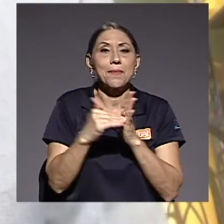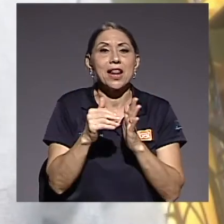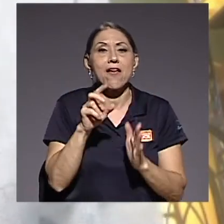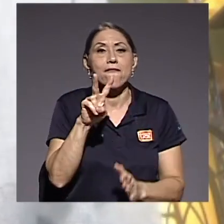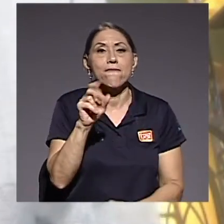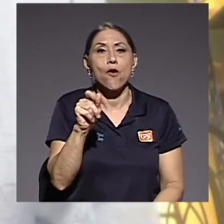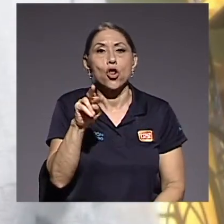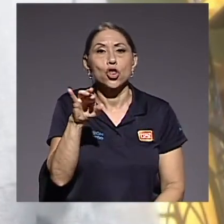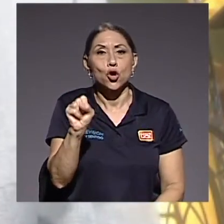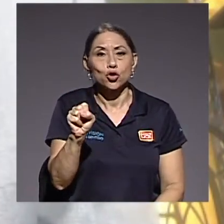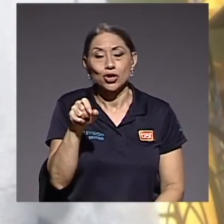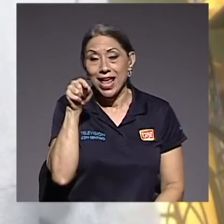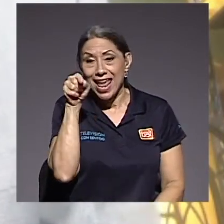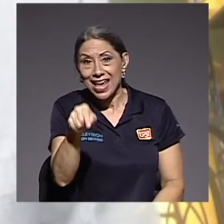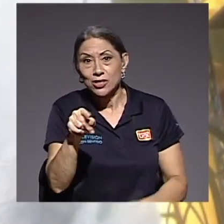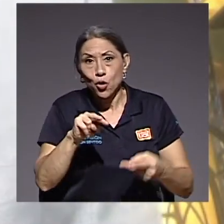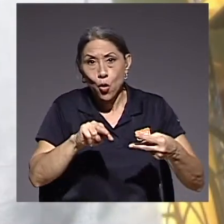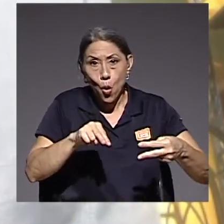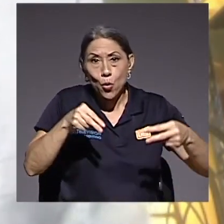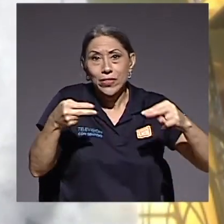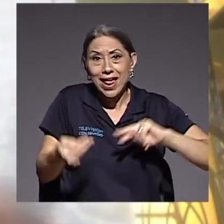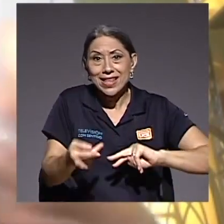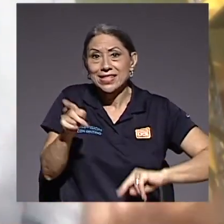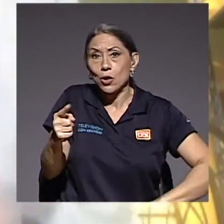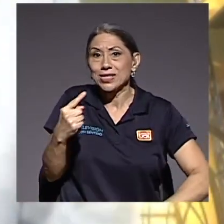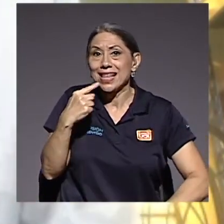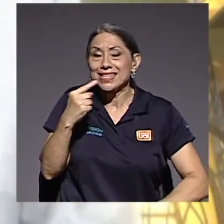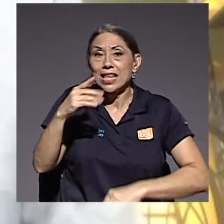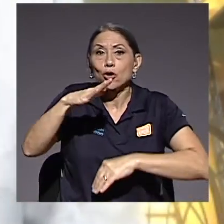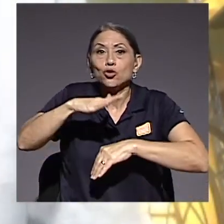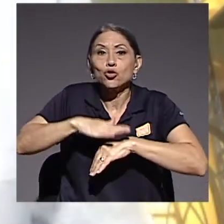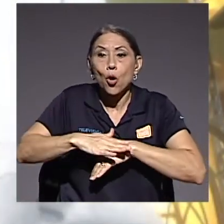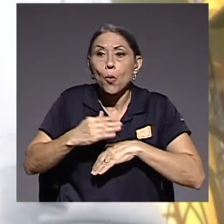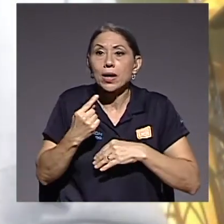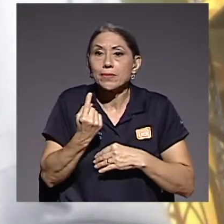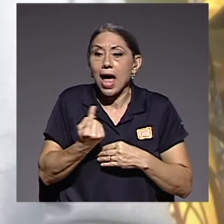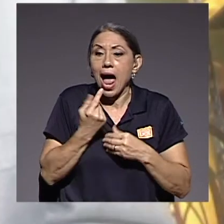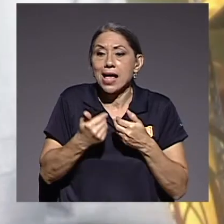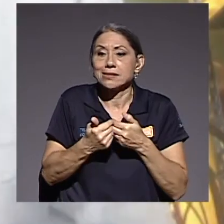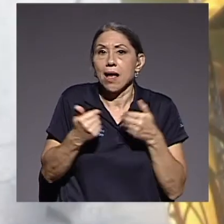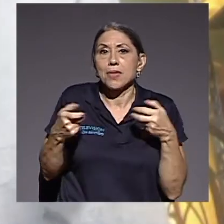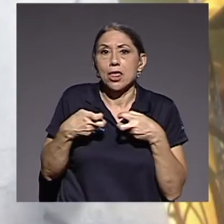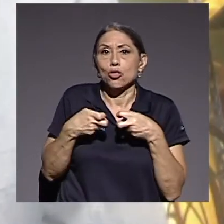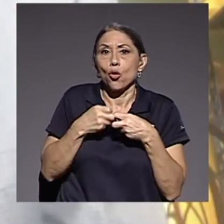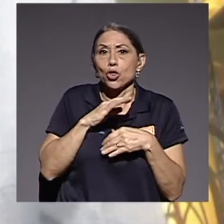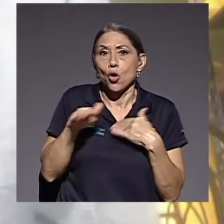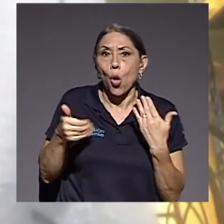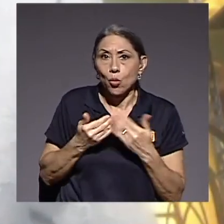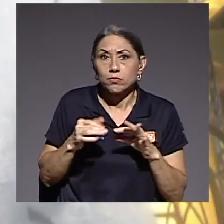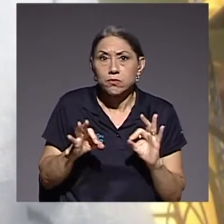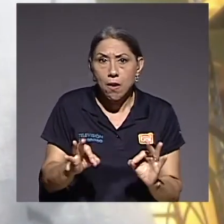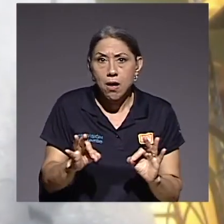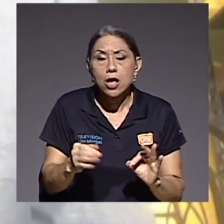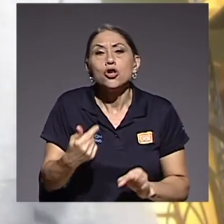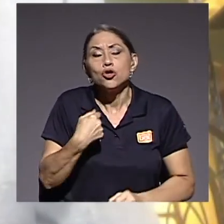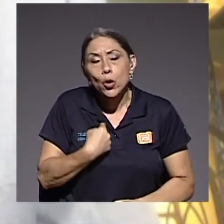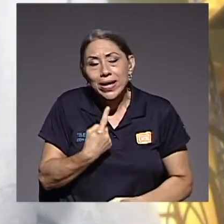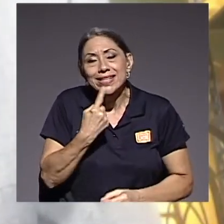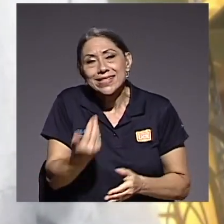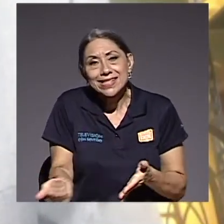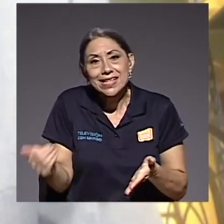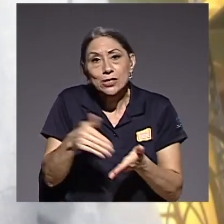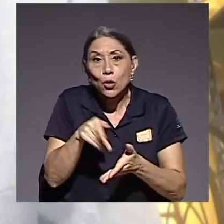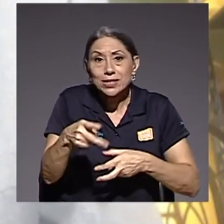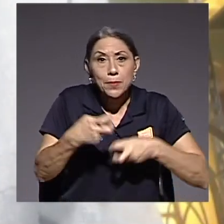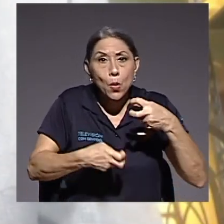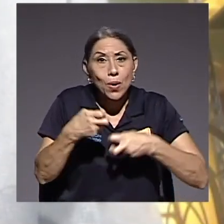contradice totalmente lo que estás diciendo en cuanto a aislamiento y todo. Mira, yo insisto que este no es un problema, es un